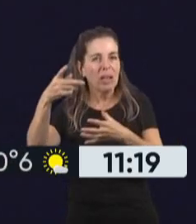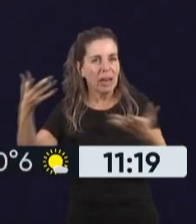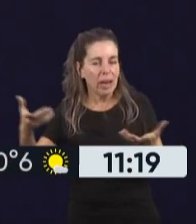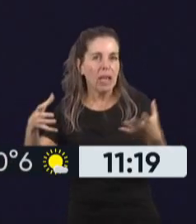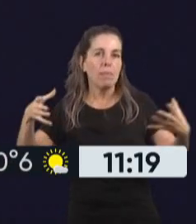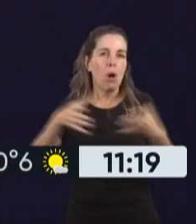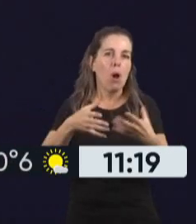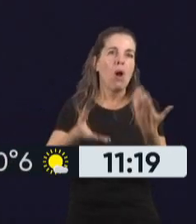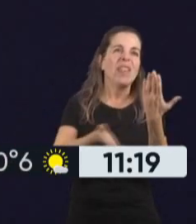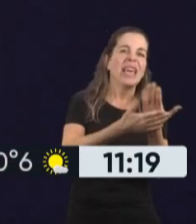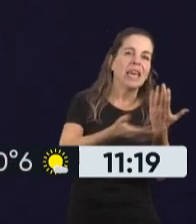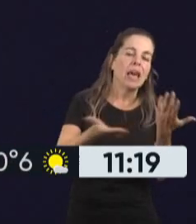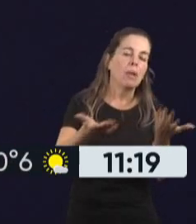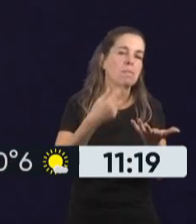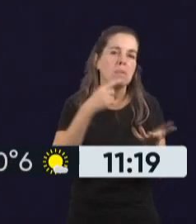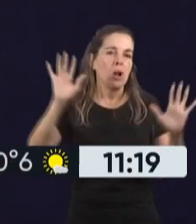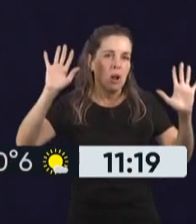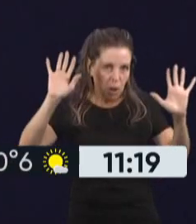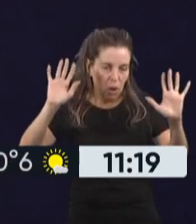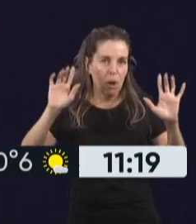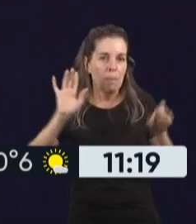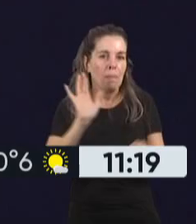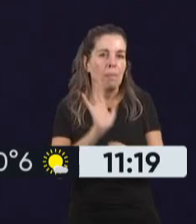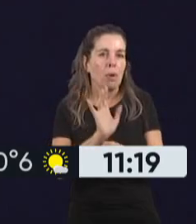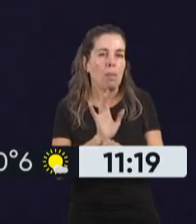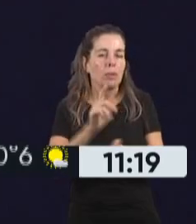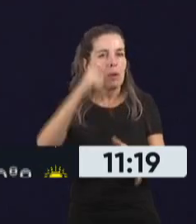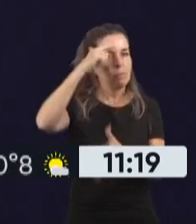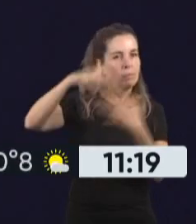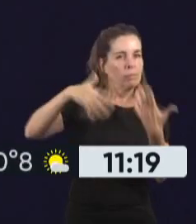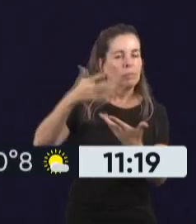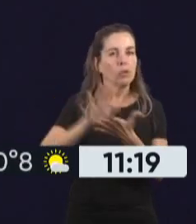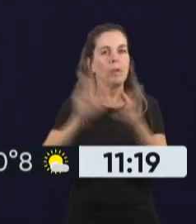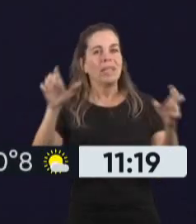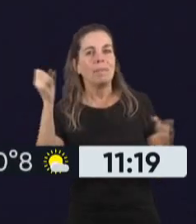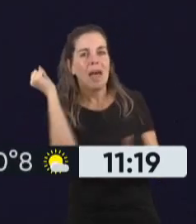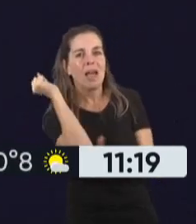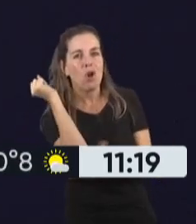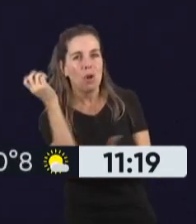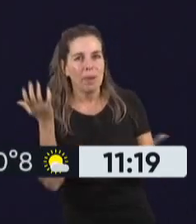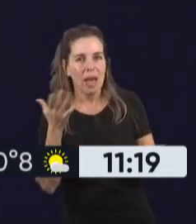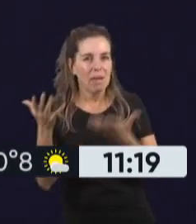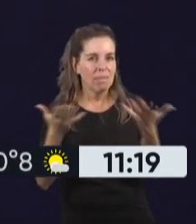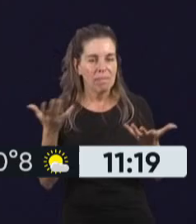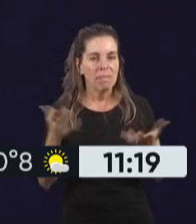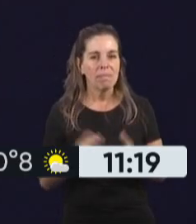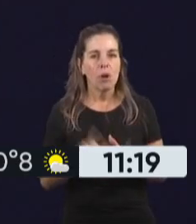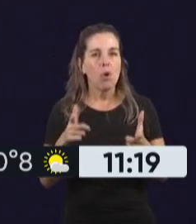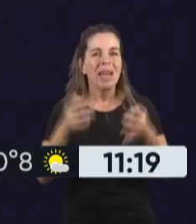izquierda por ahí no te la nombro porque están como muy confusos con el tema económico en general.